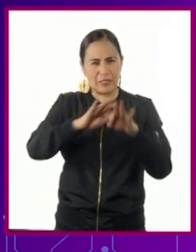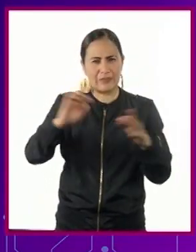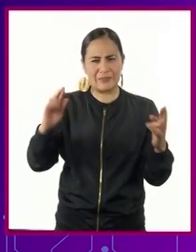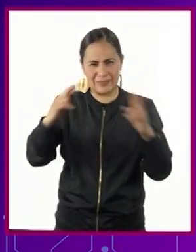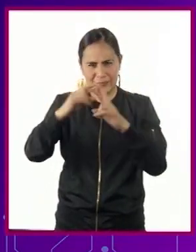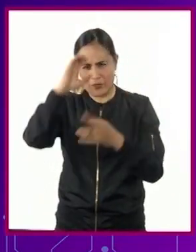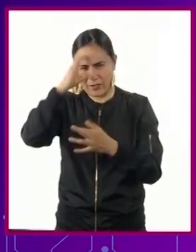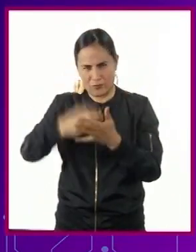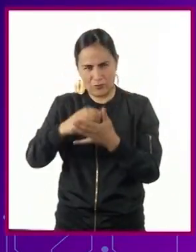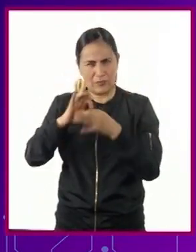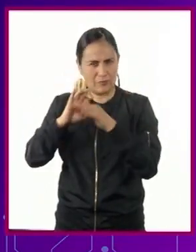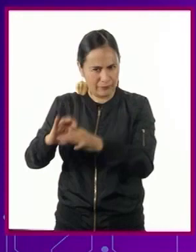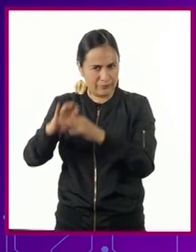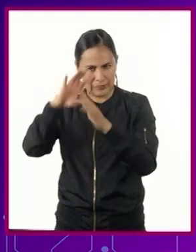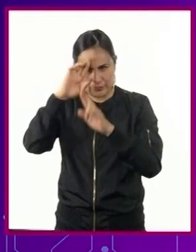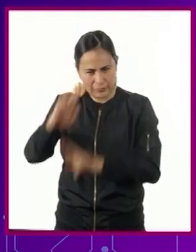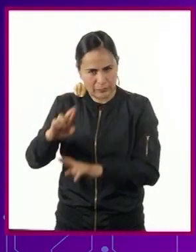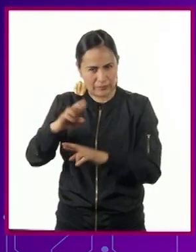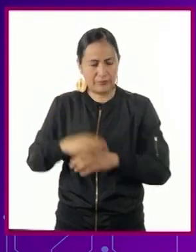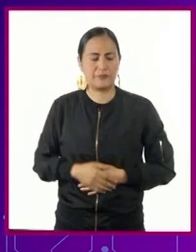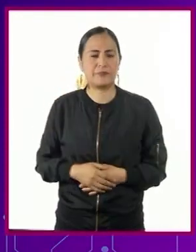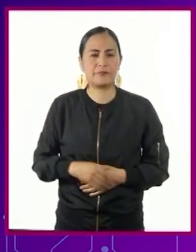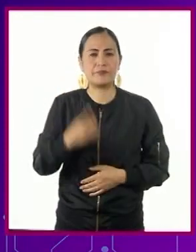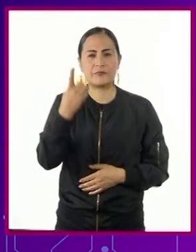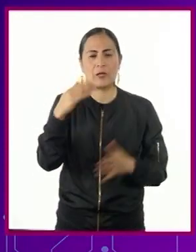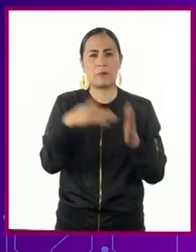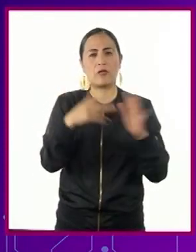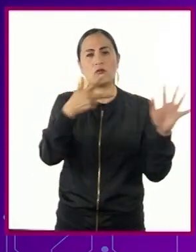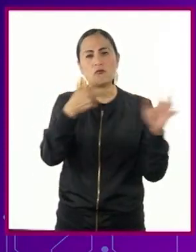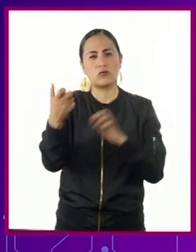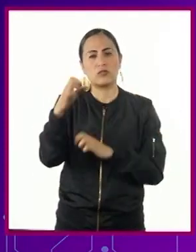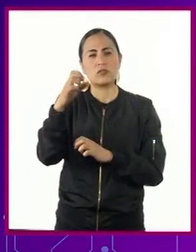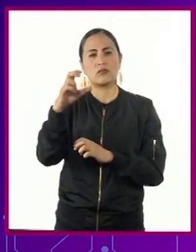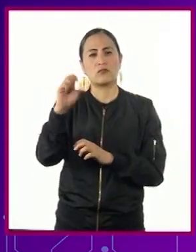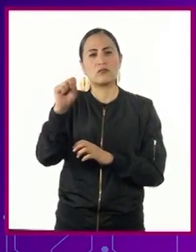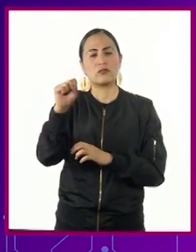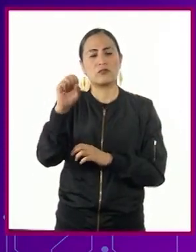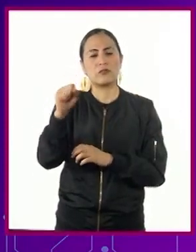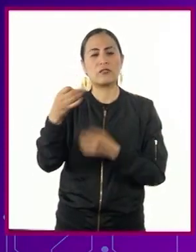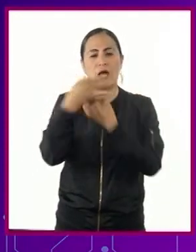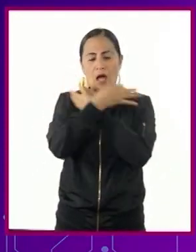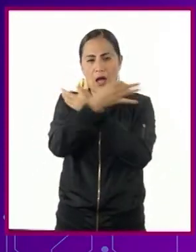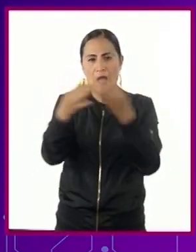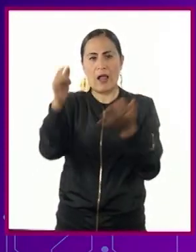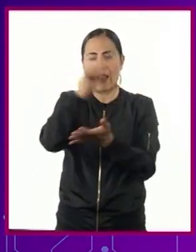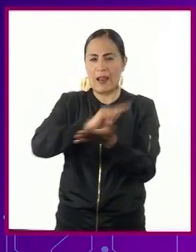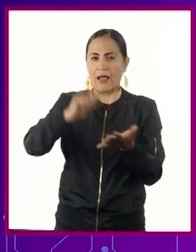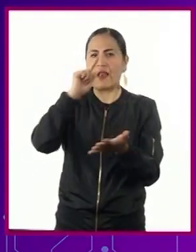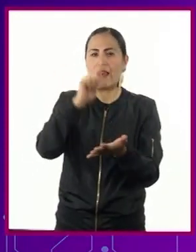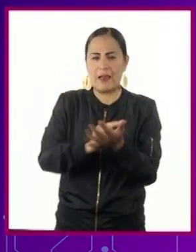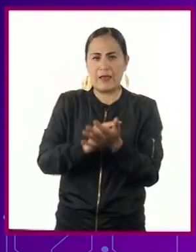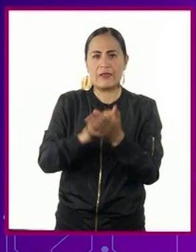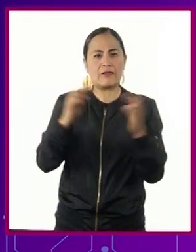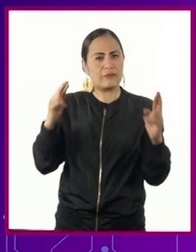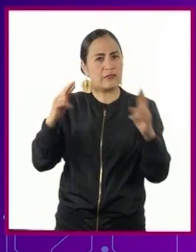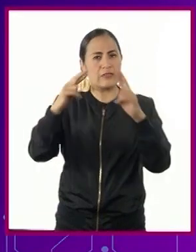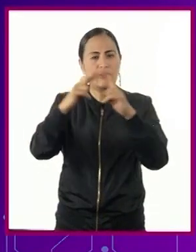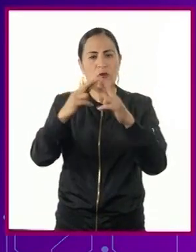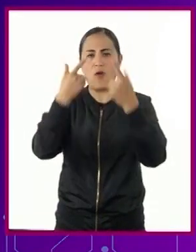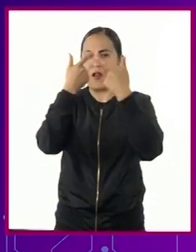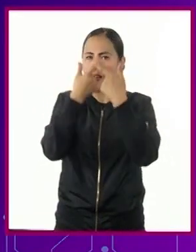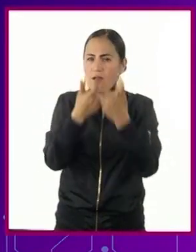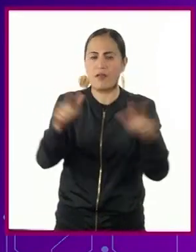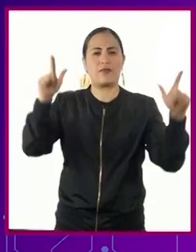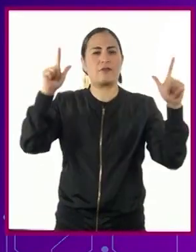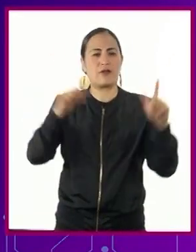católico. En 1860 se decretó la Ley de Libertad de Cultos, que facilitó el camino para la tolerancia